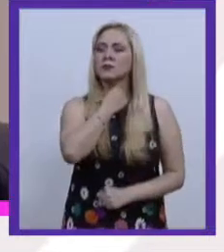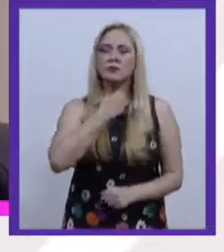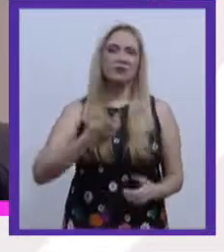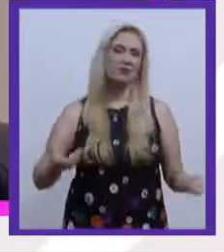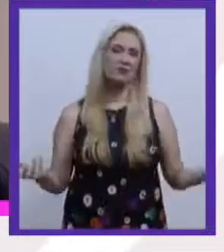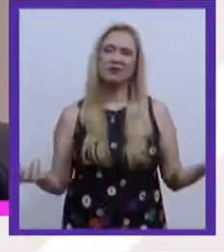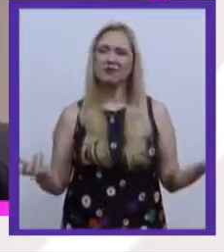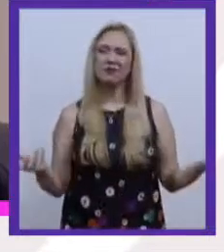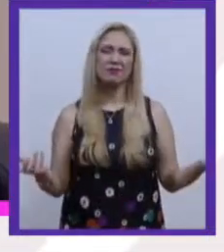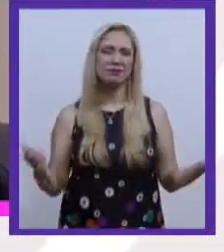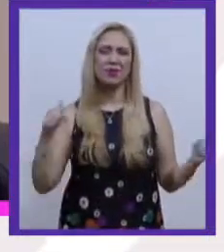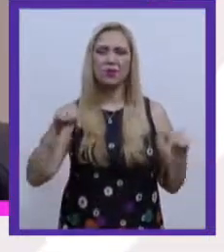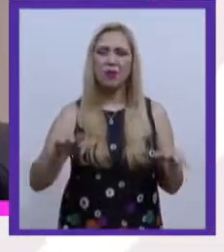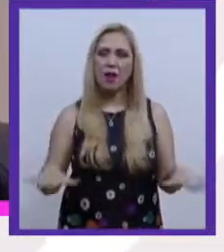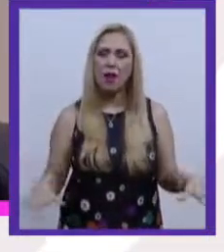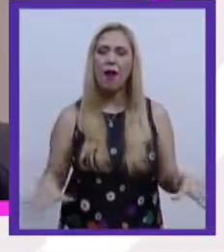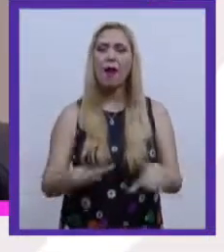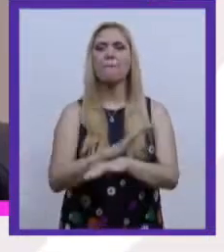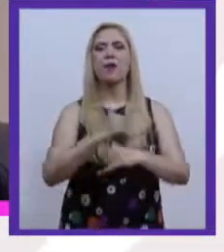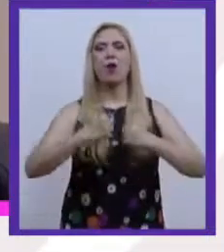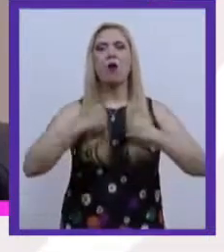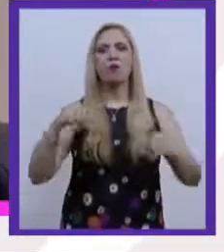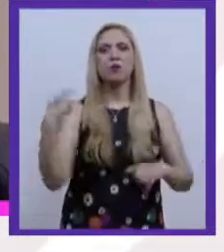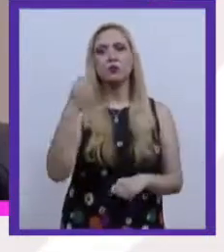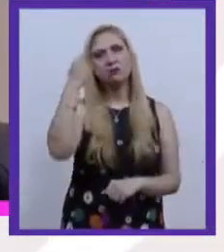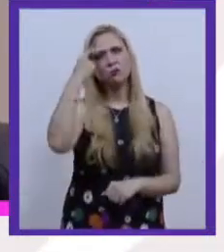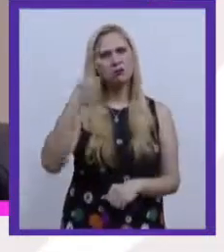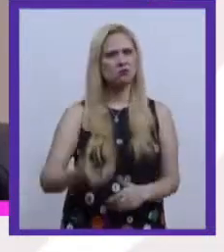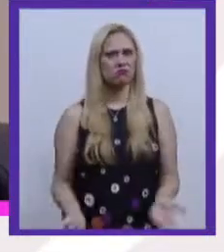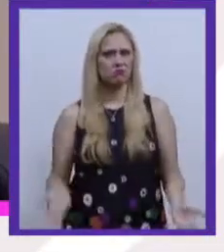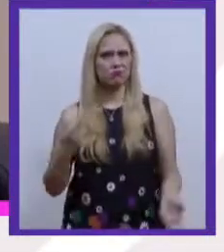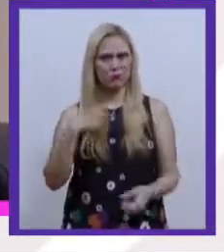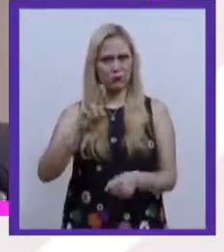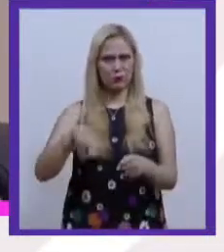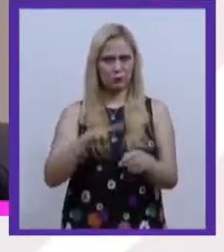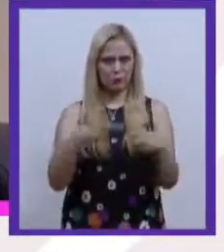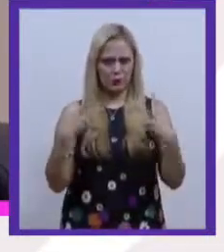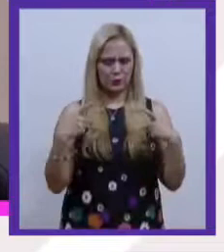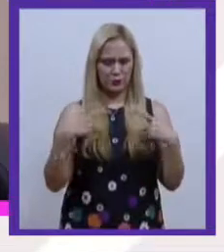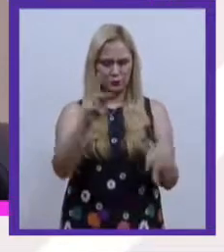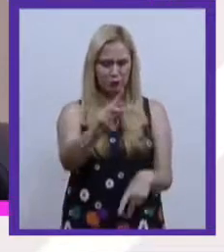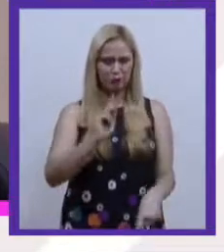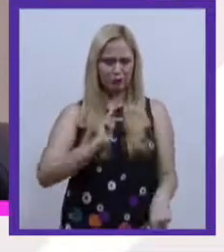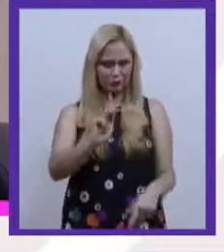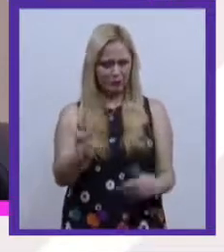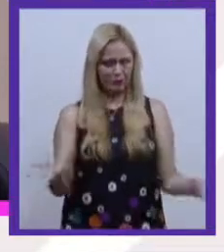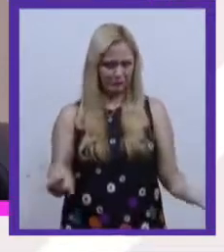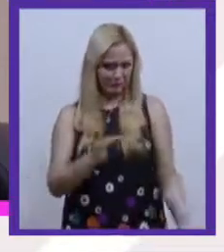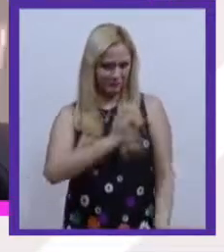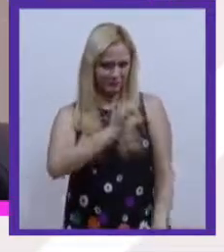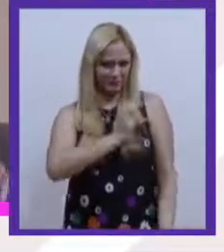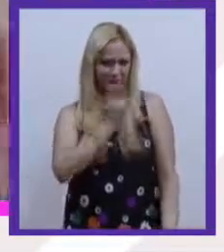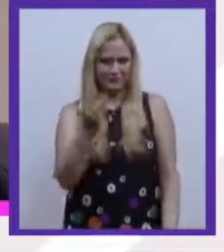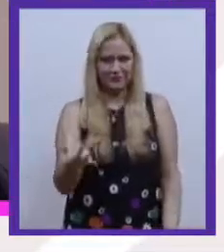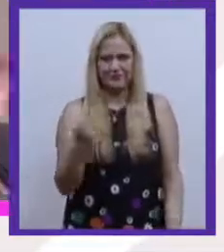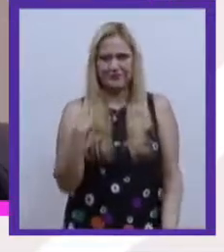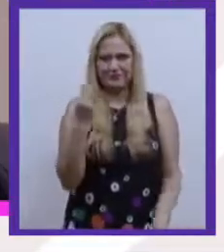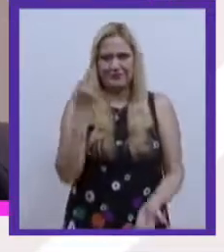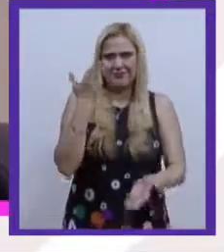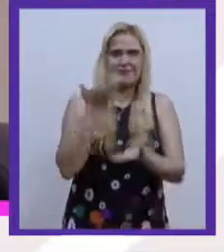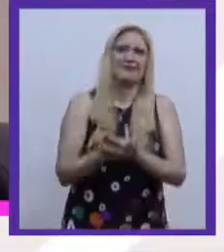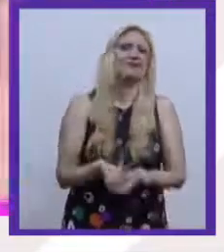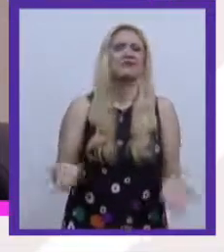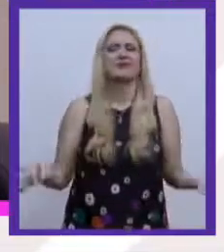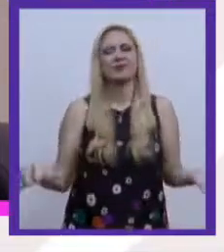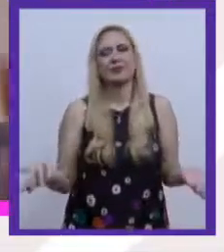cambiando esta visión del papel que tienen los papás en las familias, ¿no? Y por eso es que también